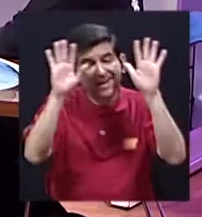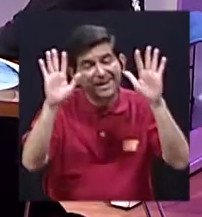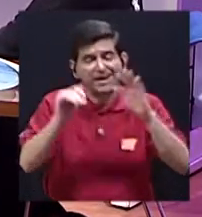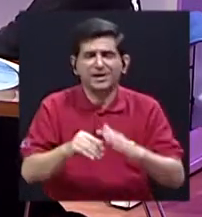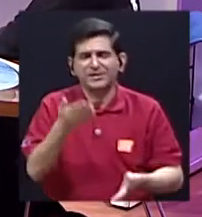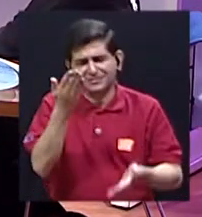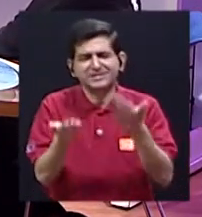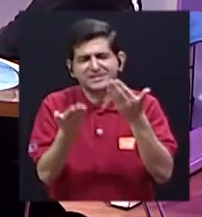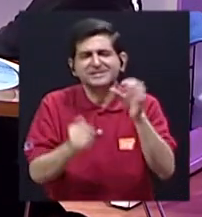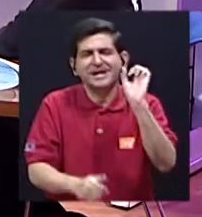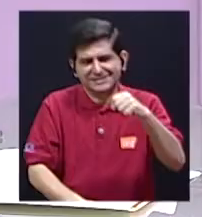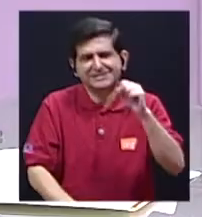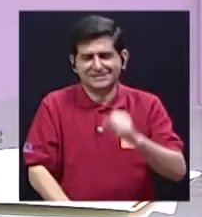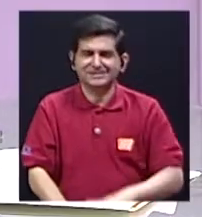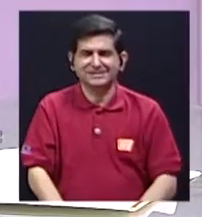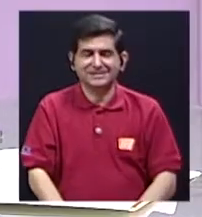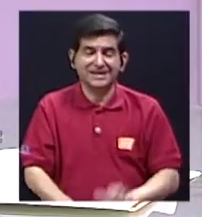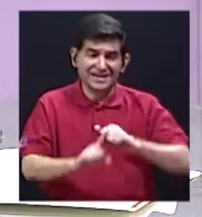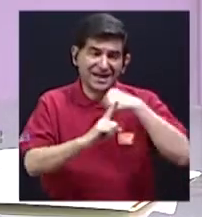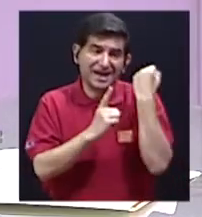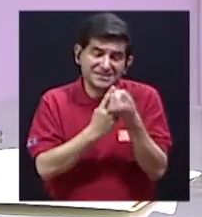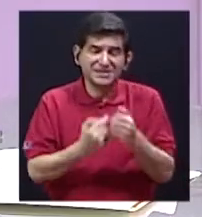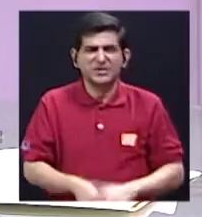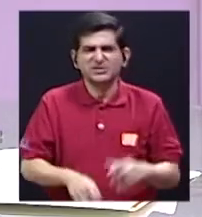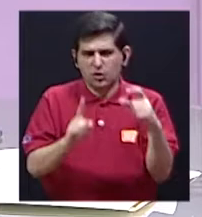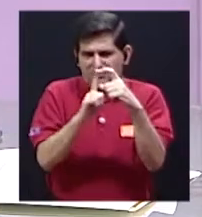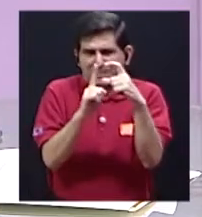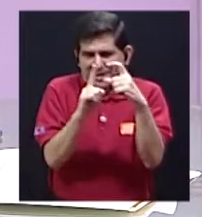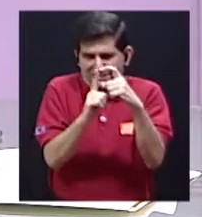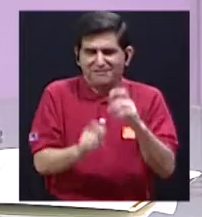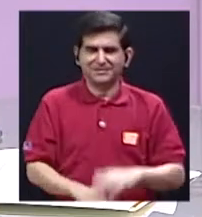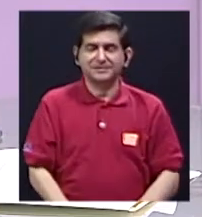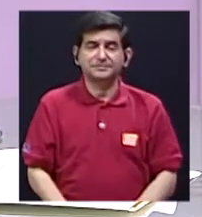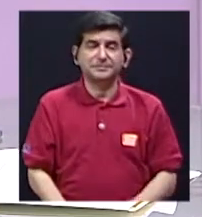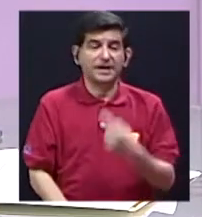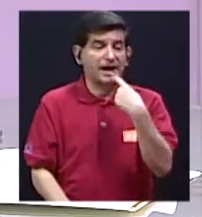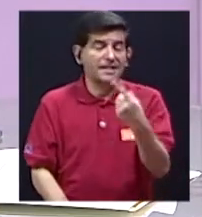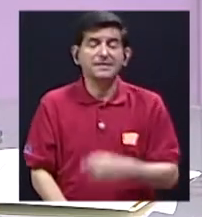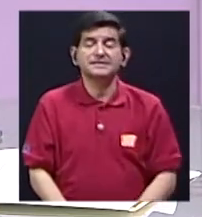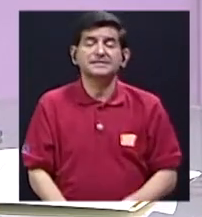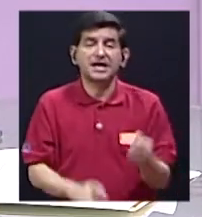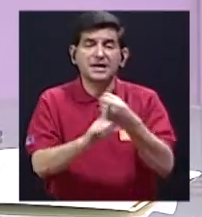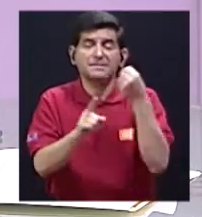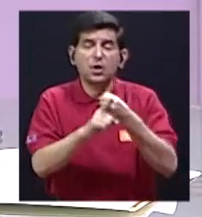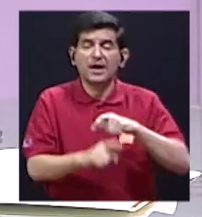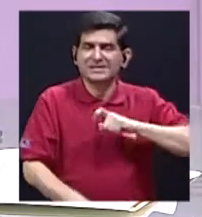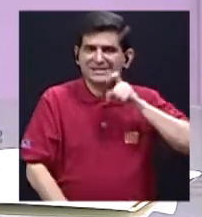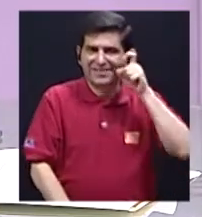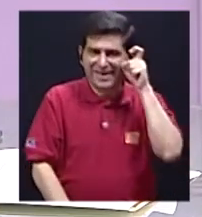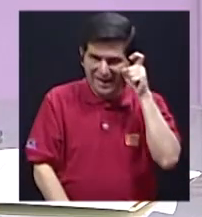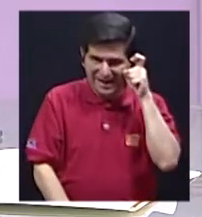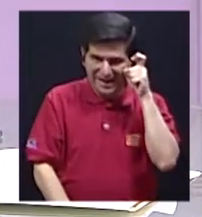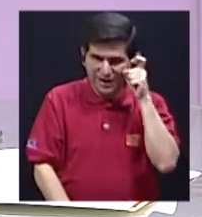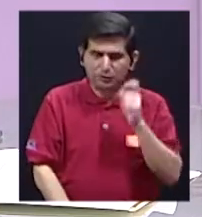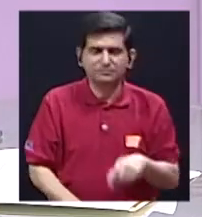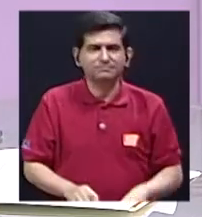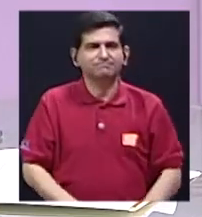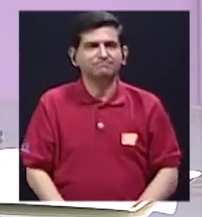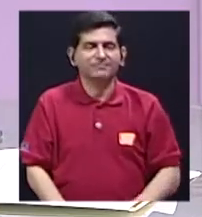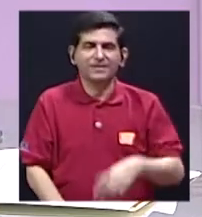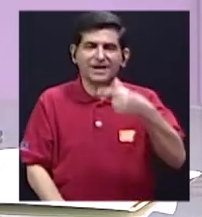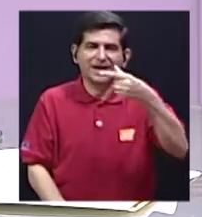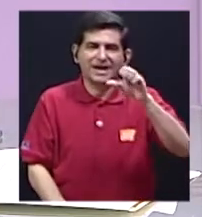bueno así es eso es una cuestión de términos evidentemente cuando hablo de violencia de género el género